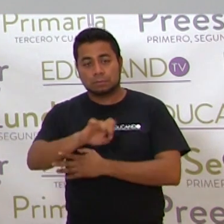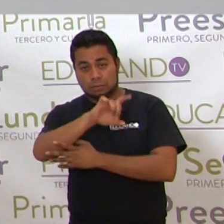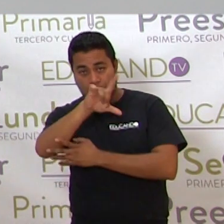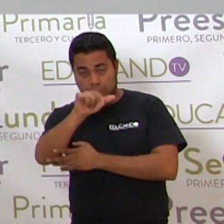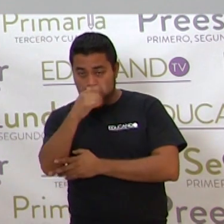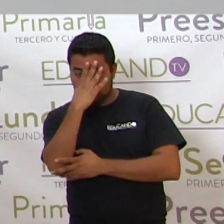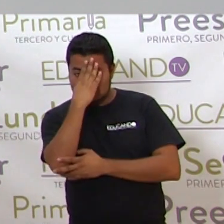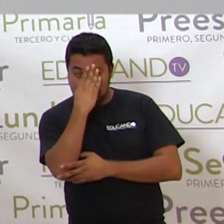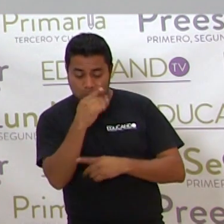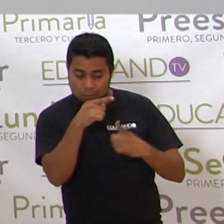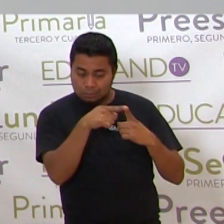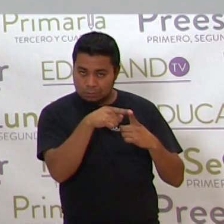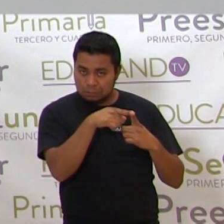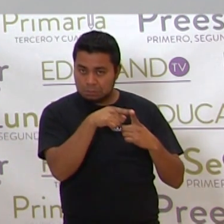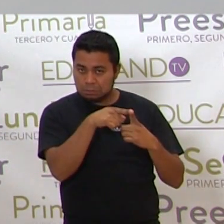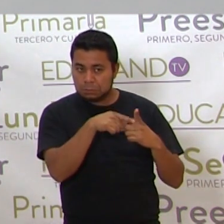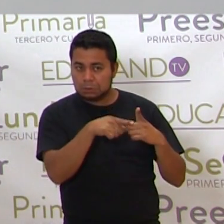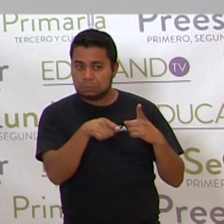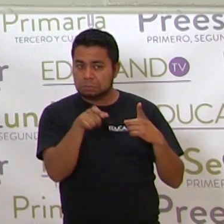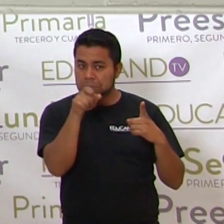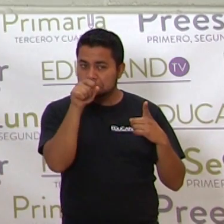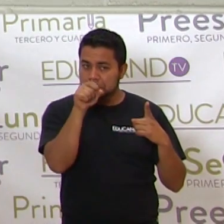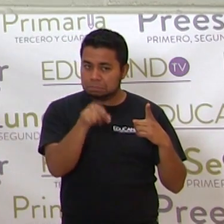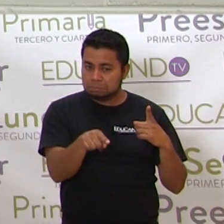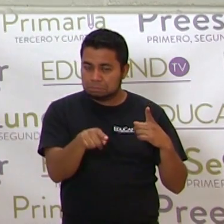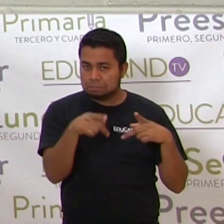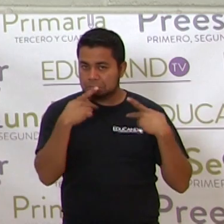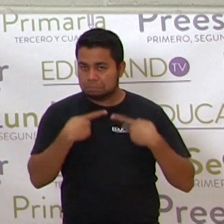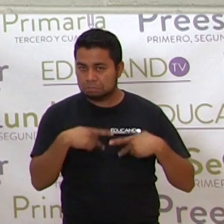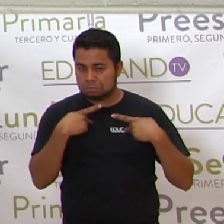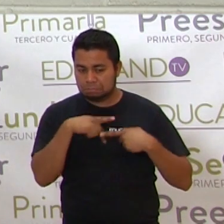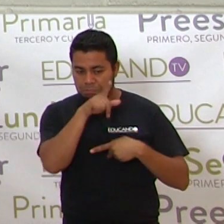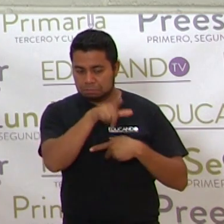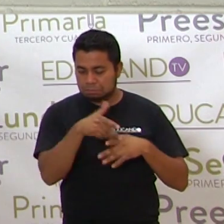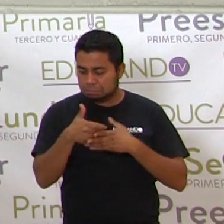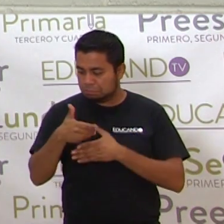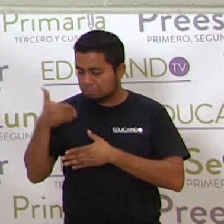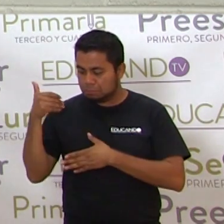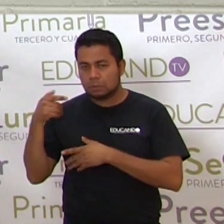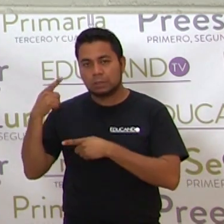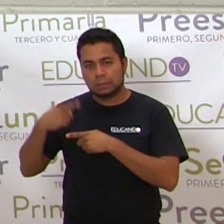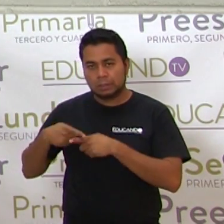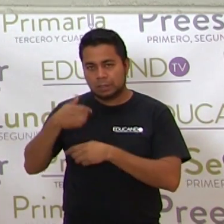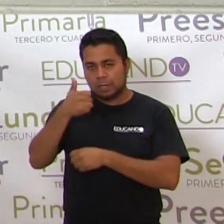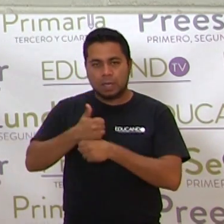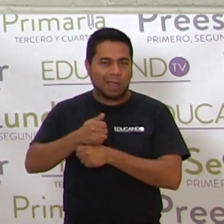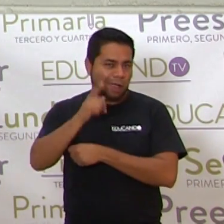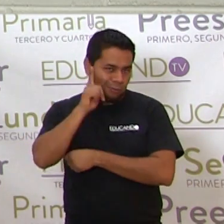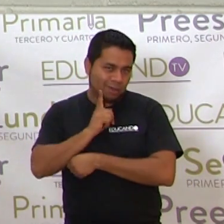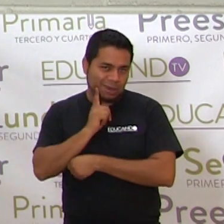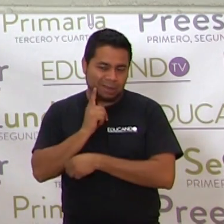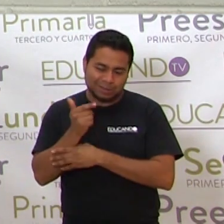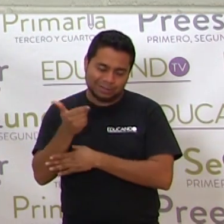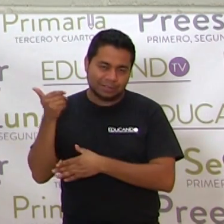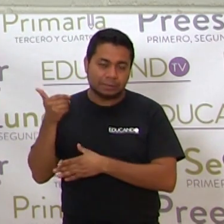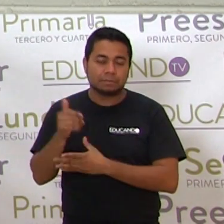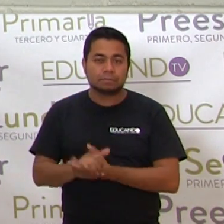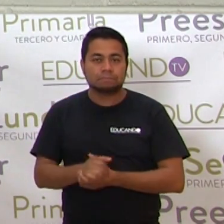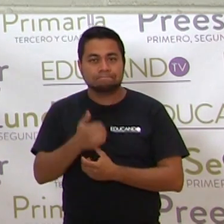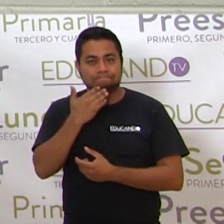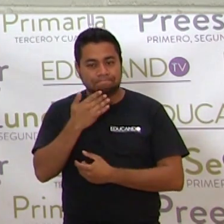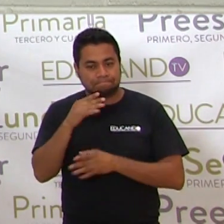vez al mismo personaje anterior, que es la abuelita. ¿Bien? Y